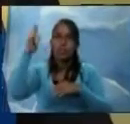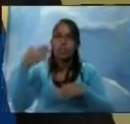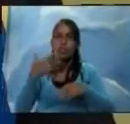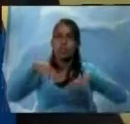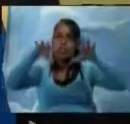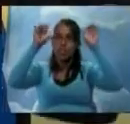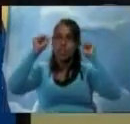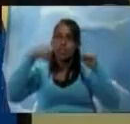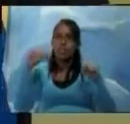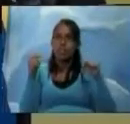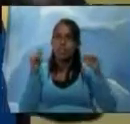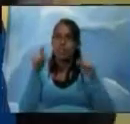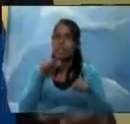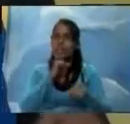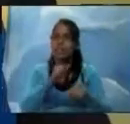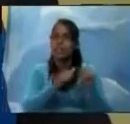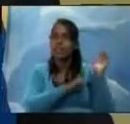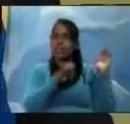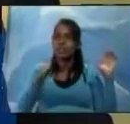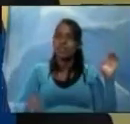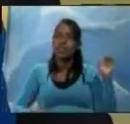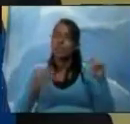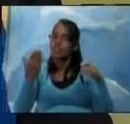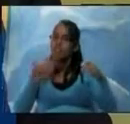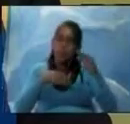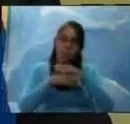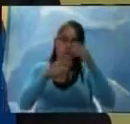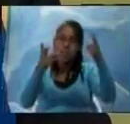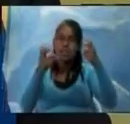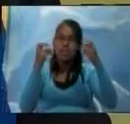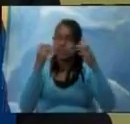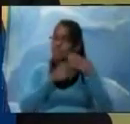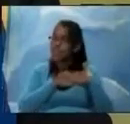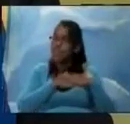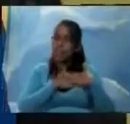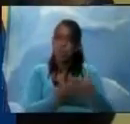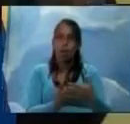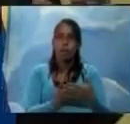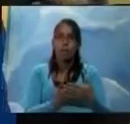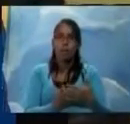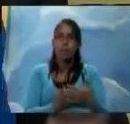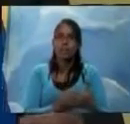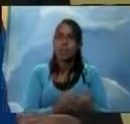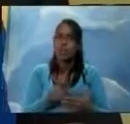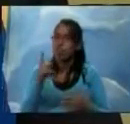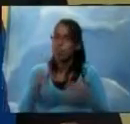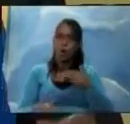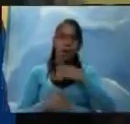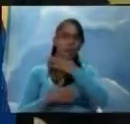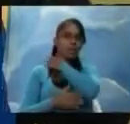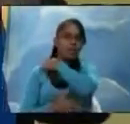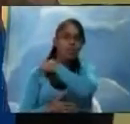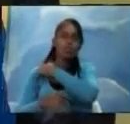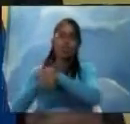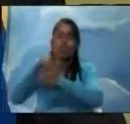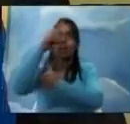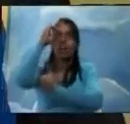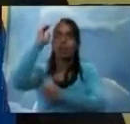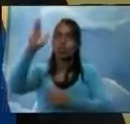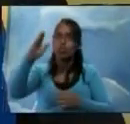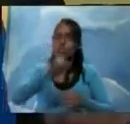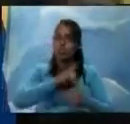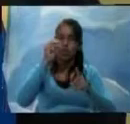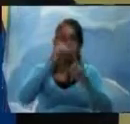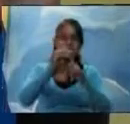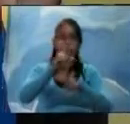y entendiendo que es de el Señor que vamos a recibir la recompensa, no agradando el ojo, sino agradando a aquel que